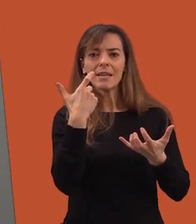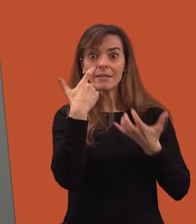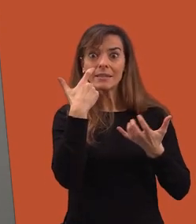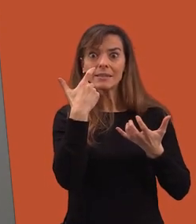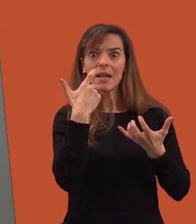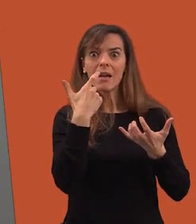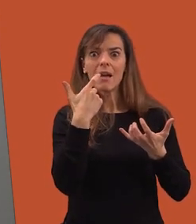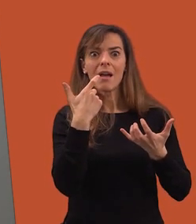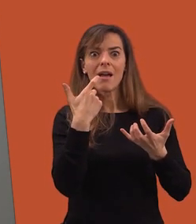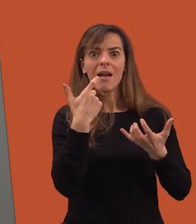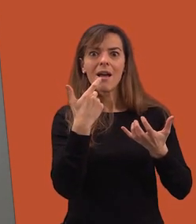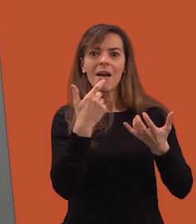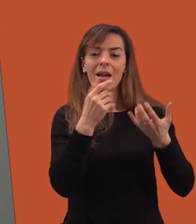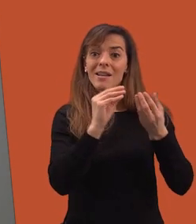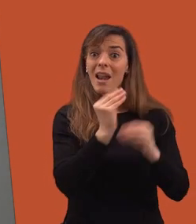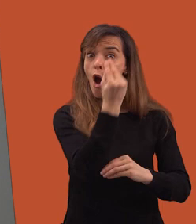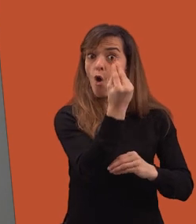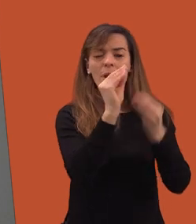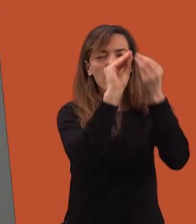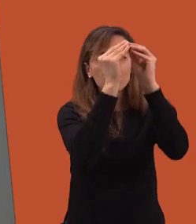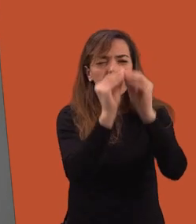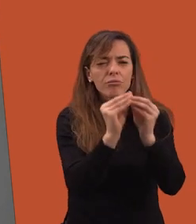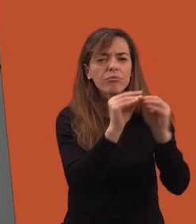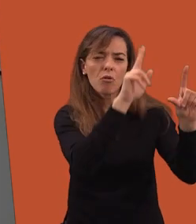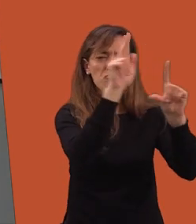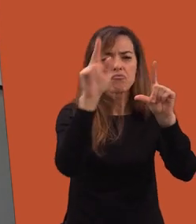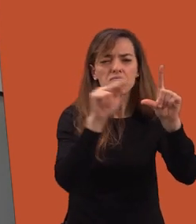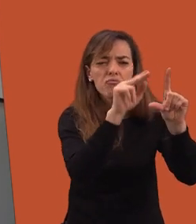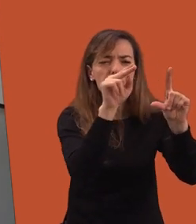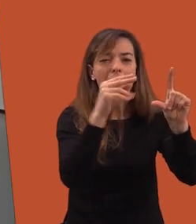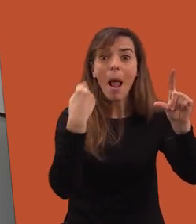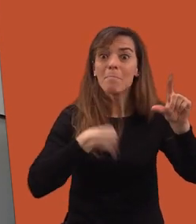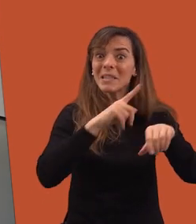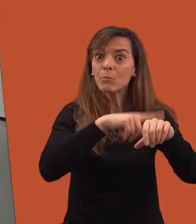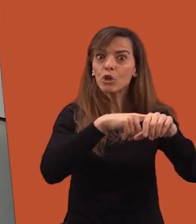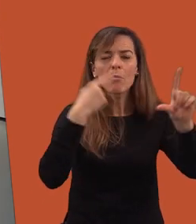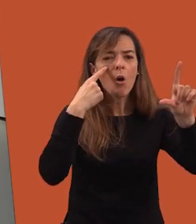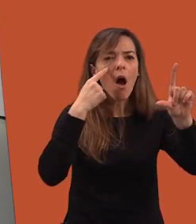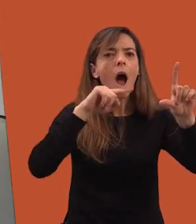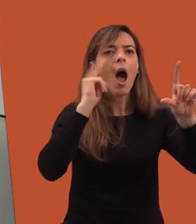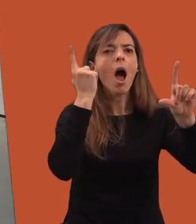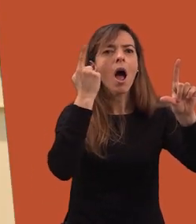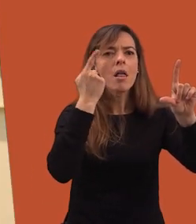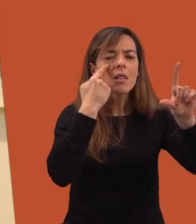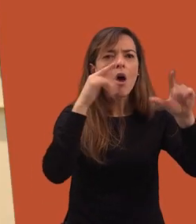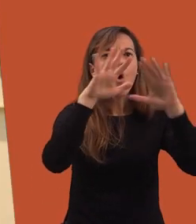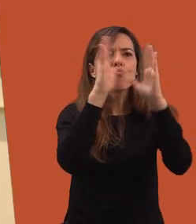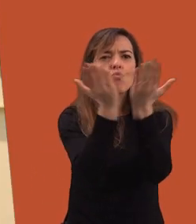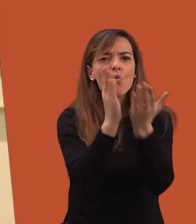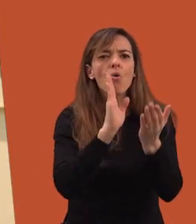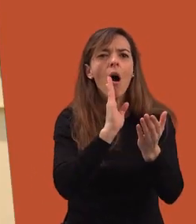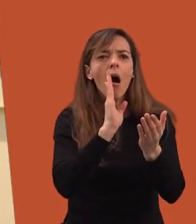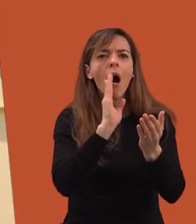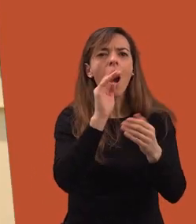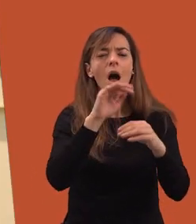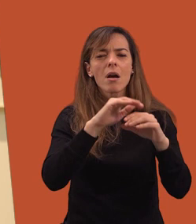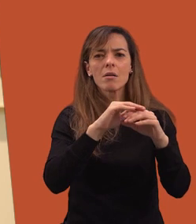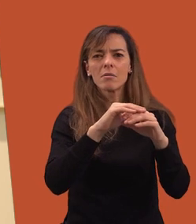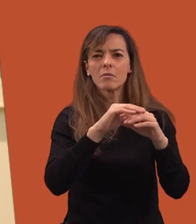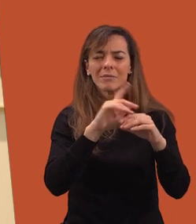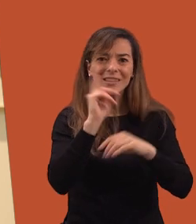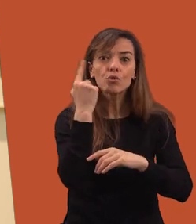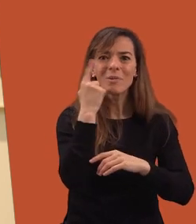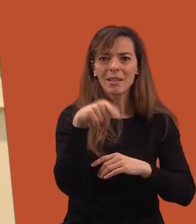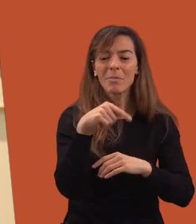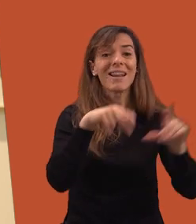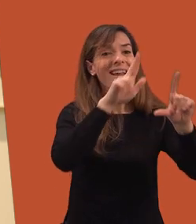a través de la elaboración de las obras es el descubrir él mismo ese mundo no